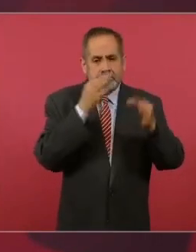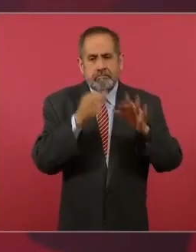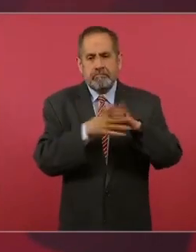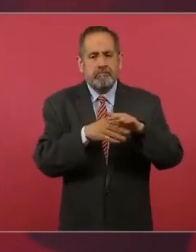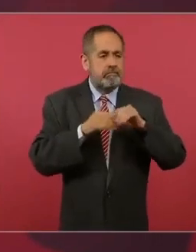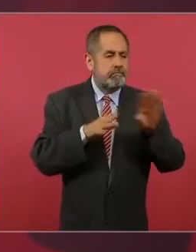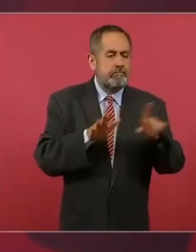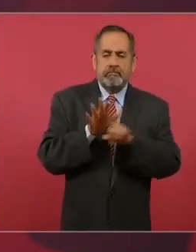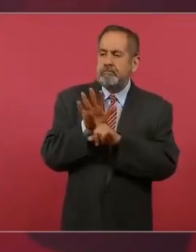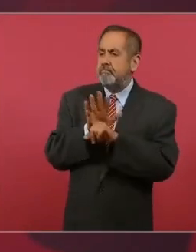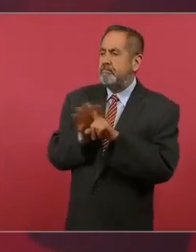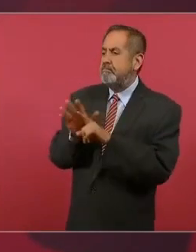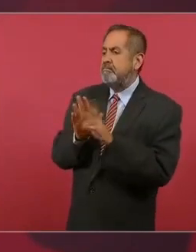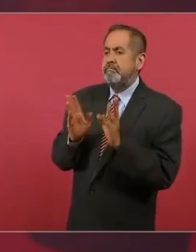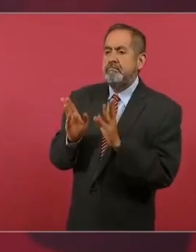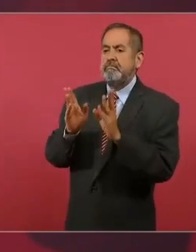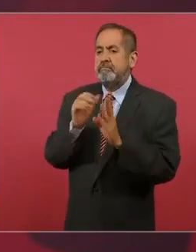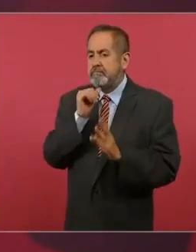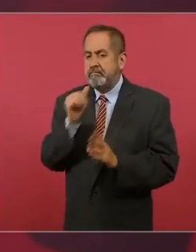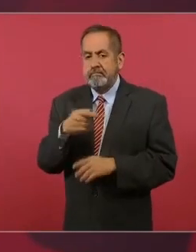de manipulación